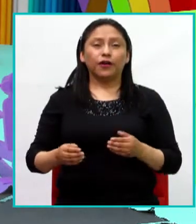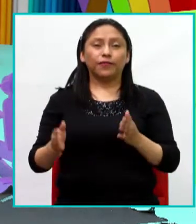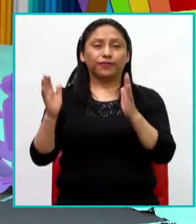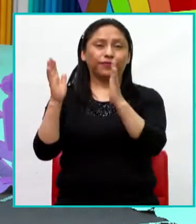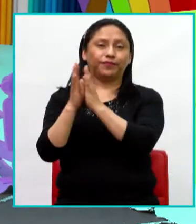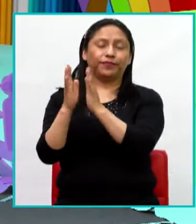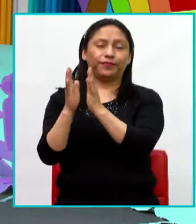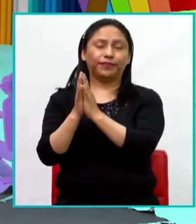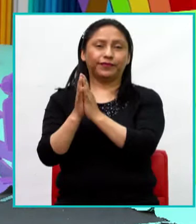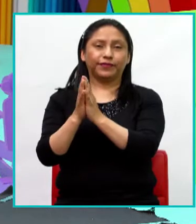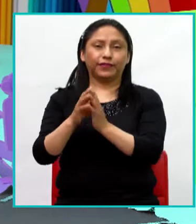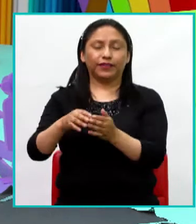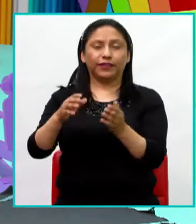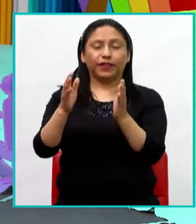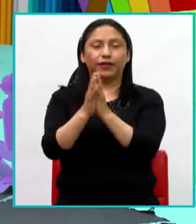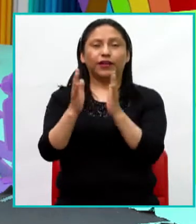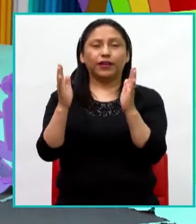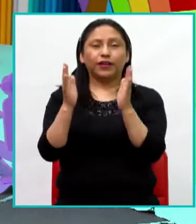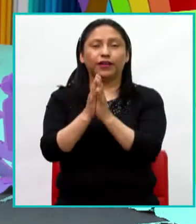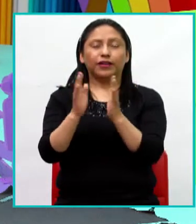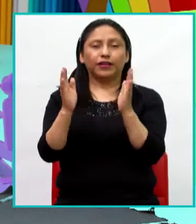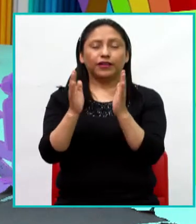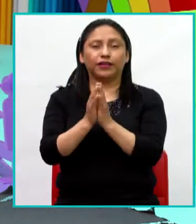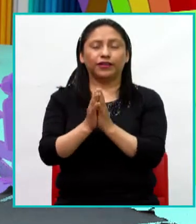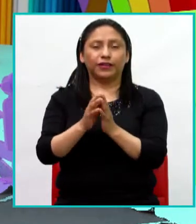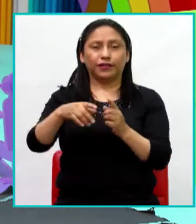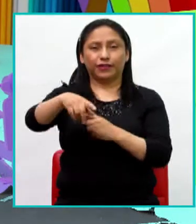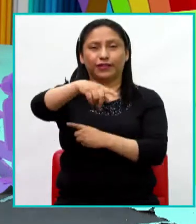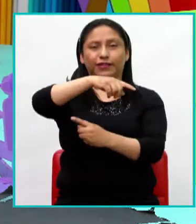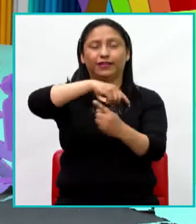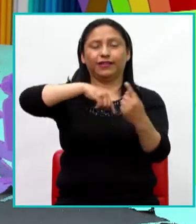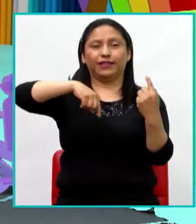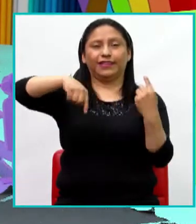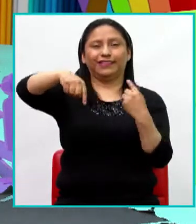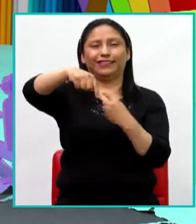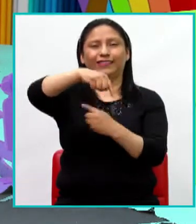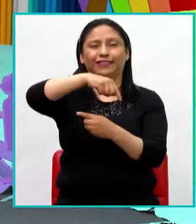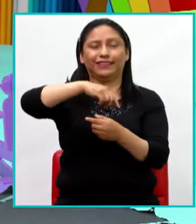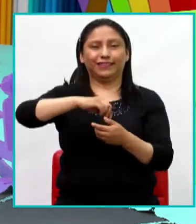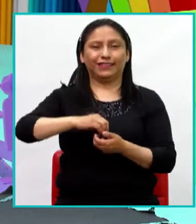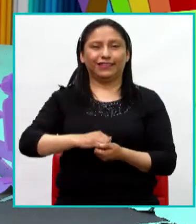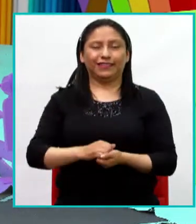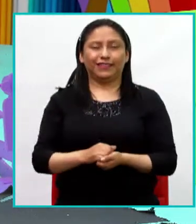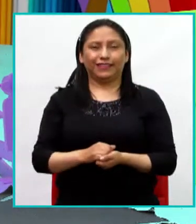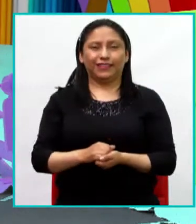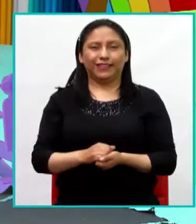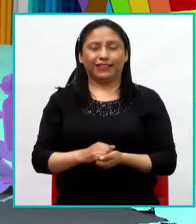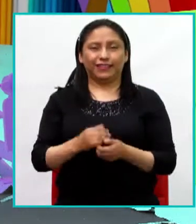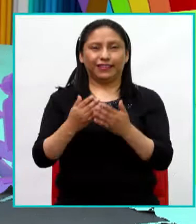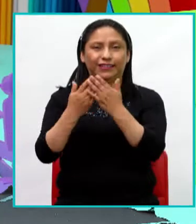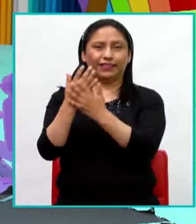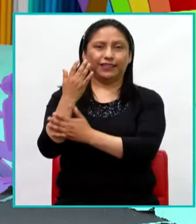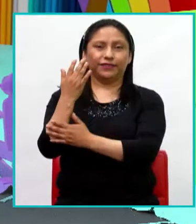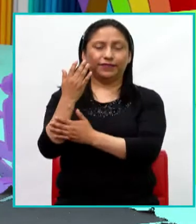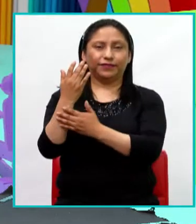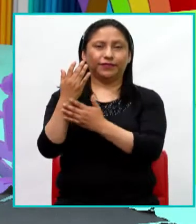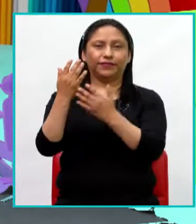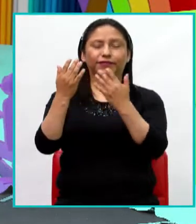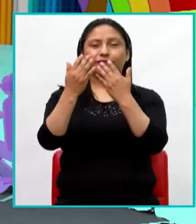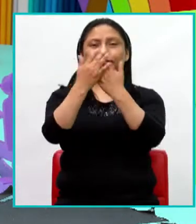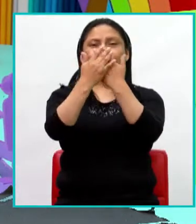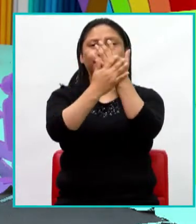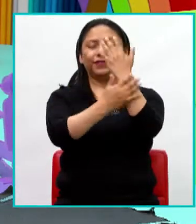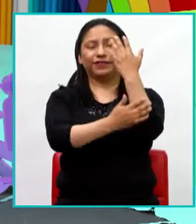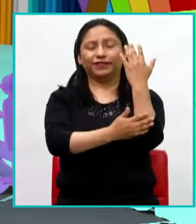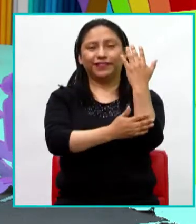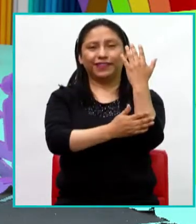aplaudiendo allá. Aplaudo, aplaudo, aplaudo y una vuelta voy a dar. Pongo una mano aquí, pongo